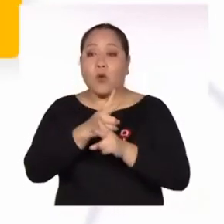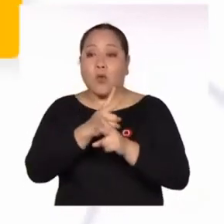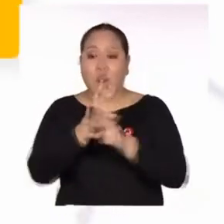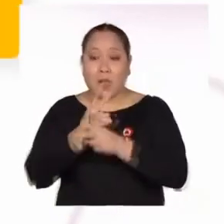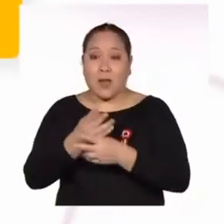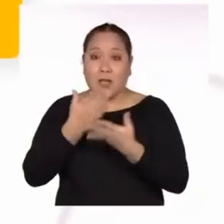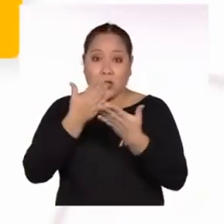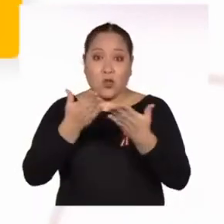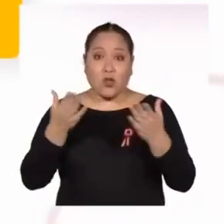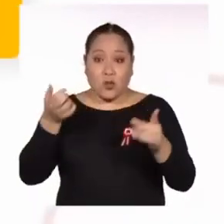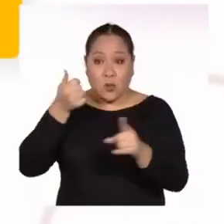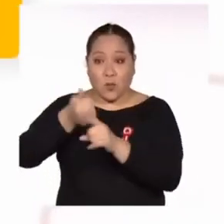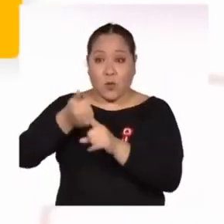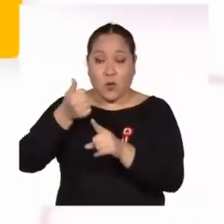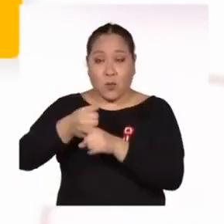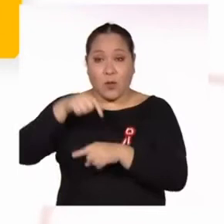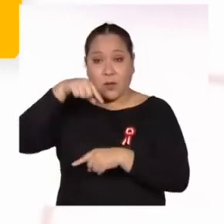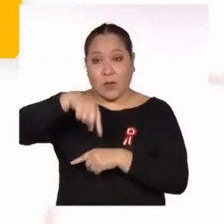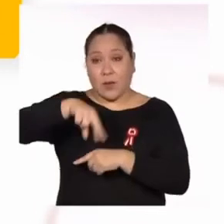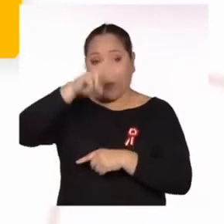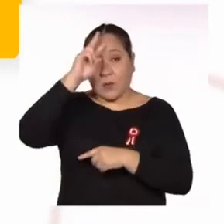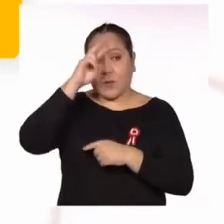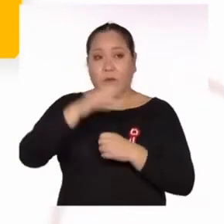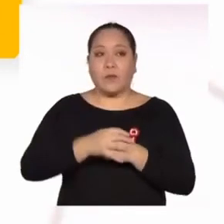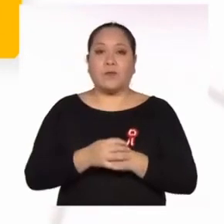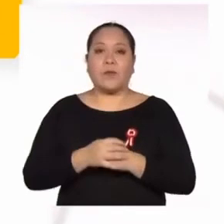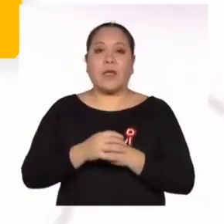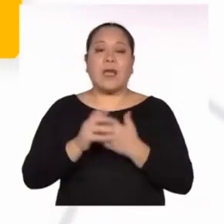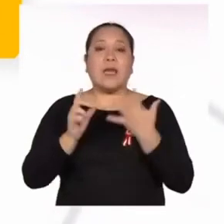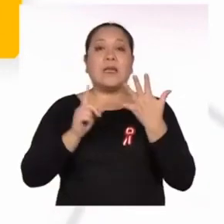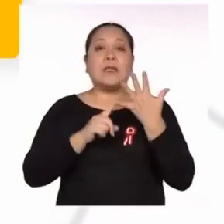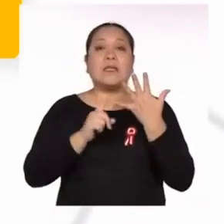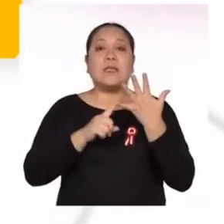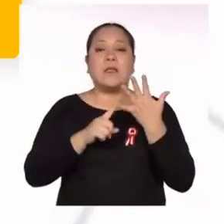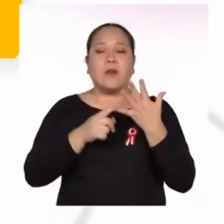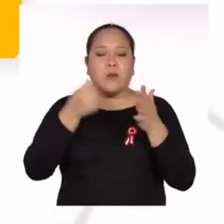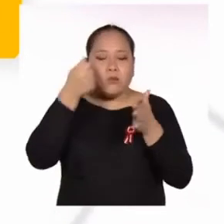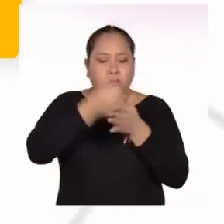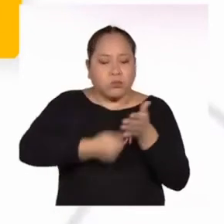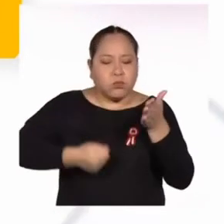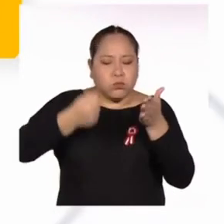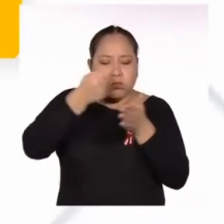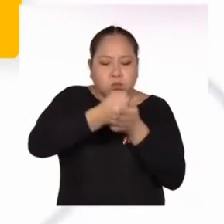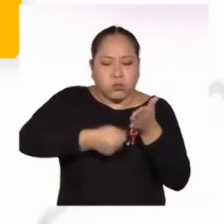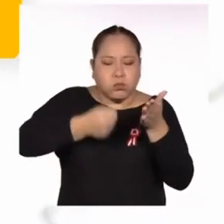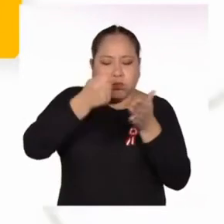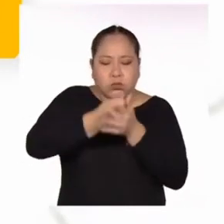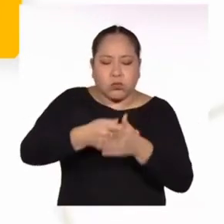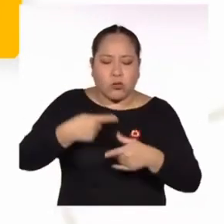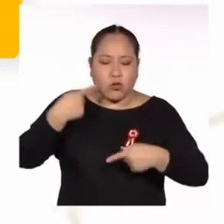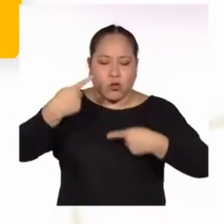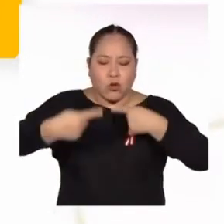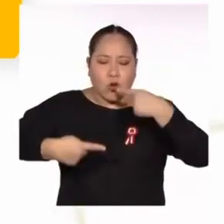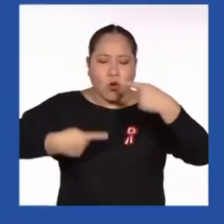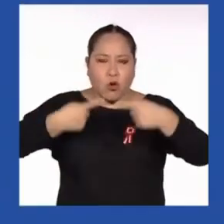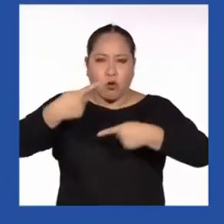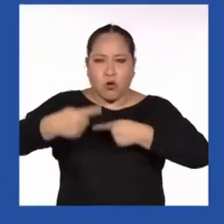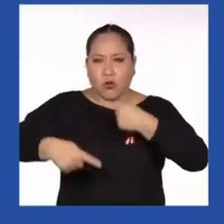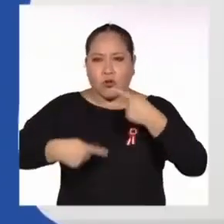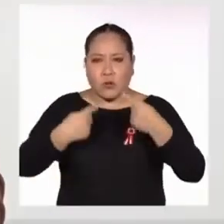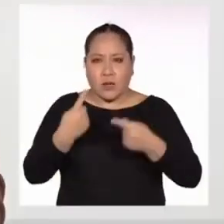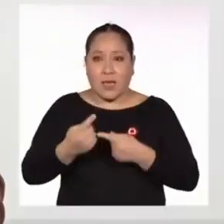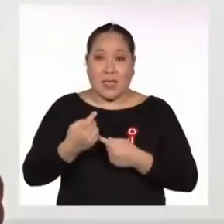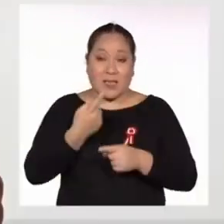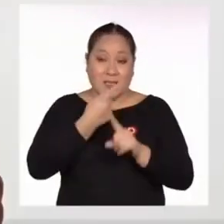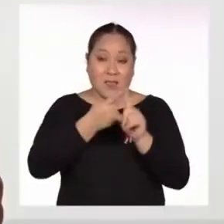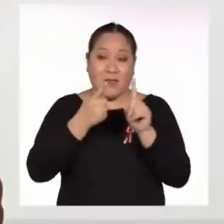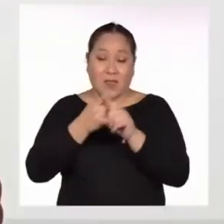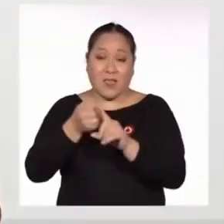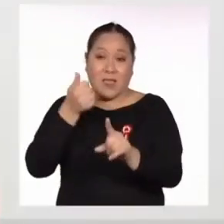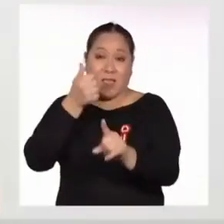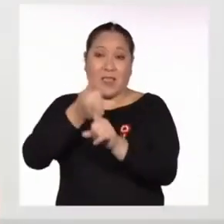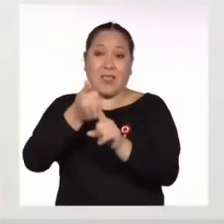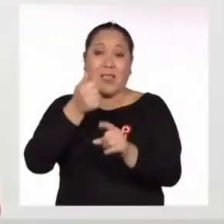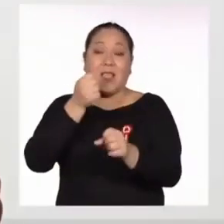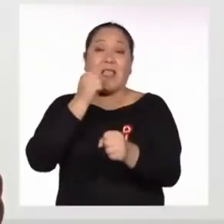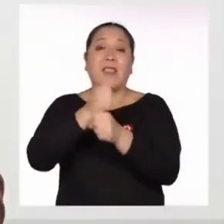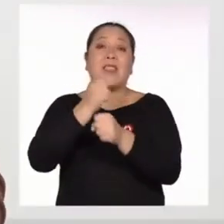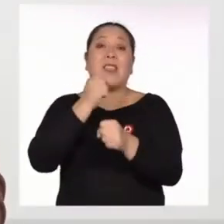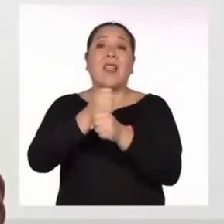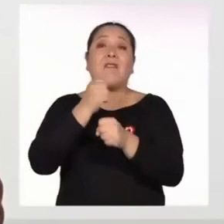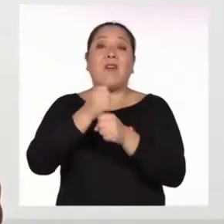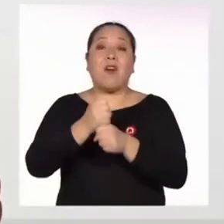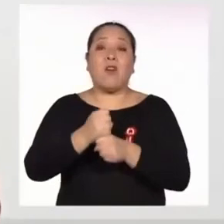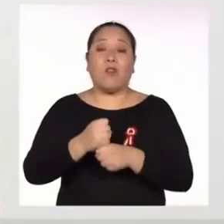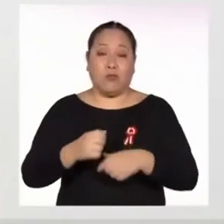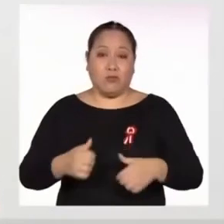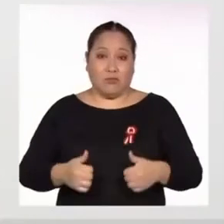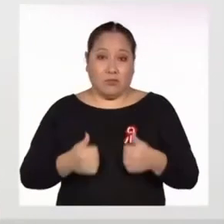cultural 5 esforzarnos diariamente en nuestras labores cotidianas veamos si las chicas